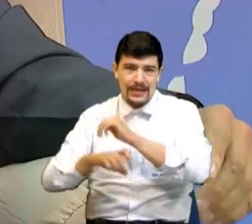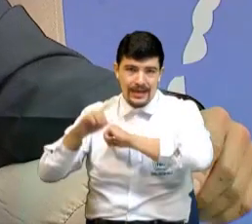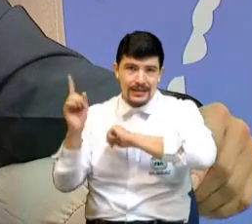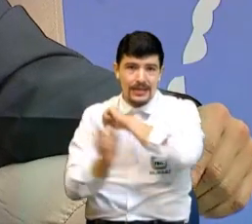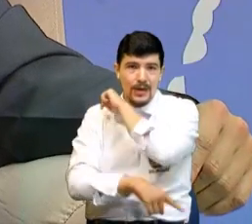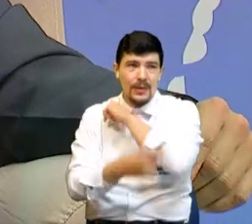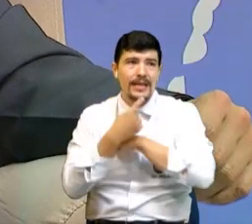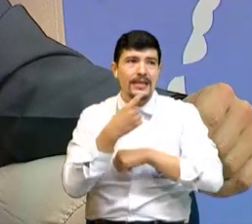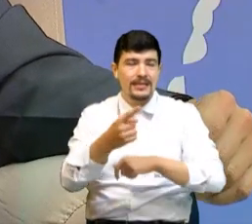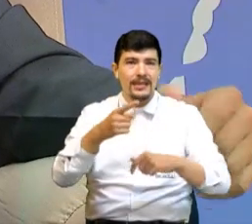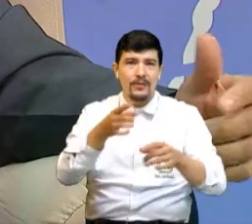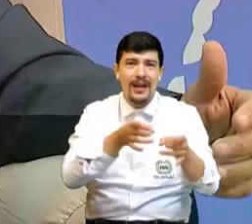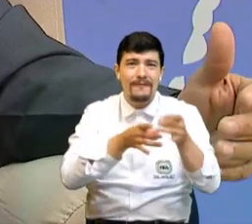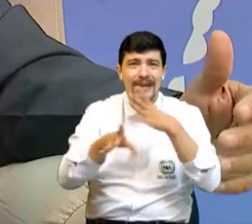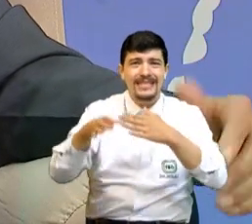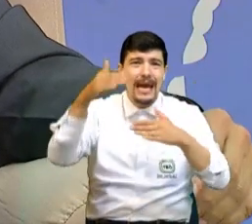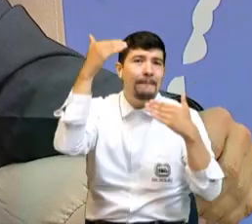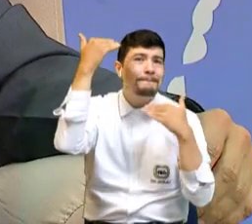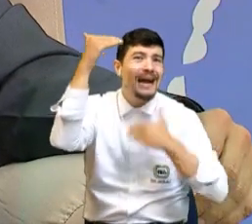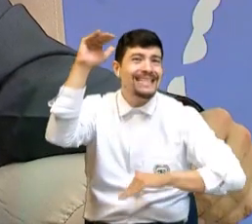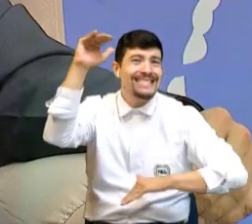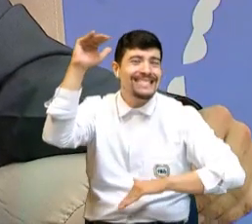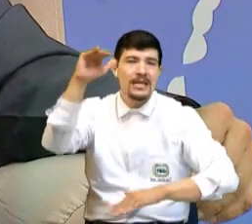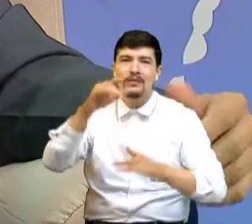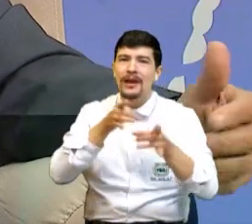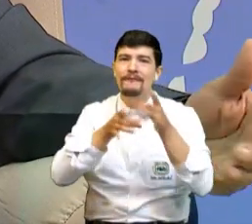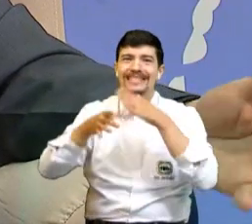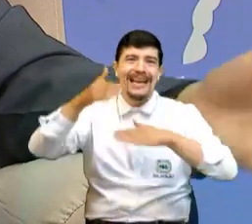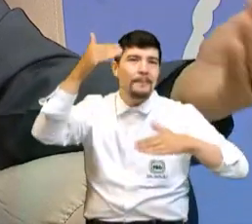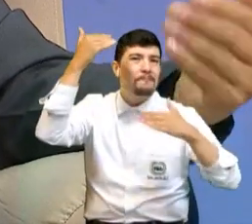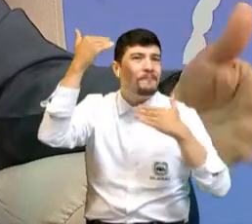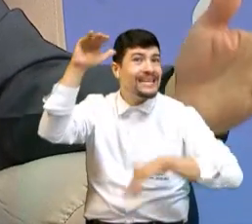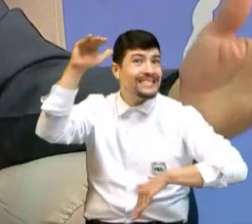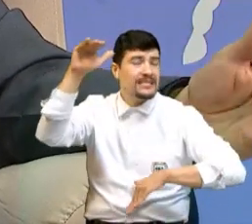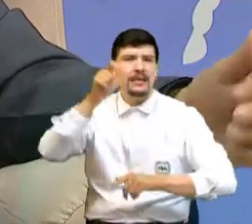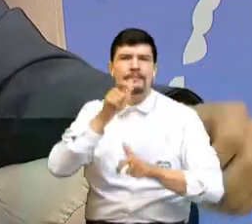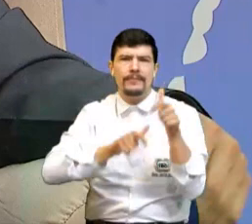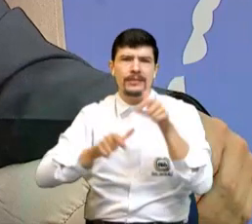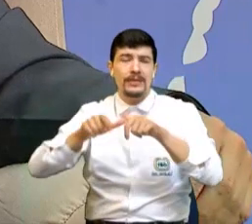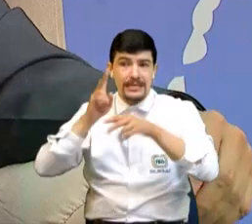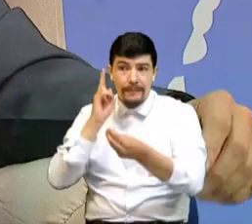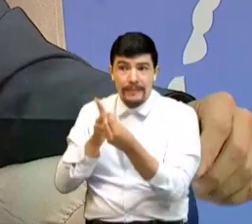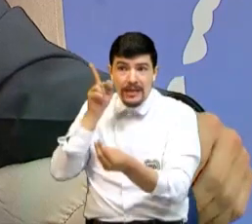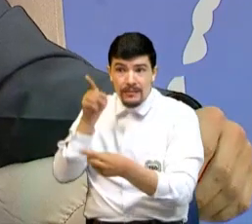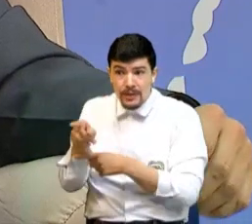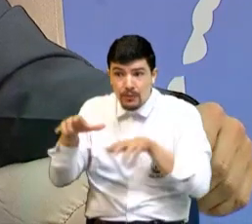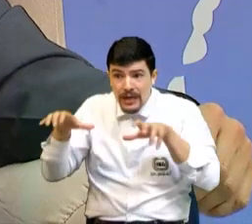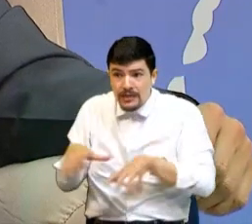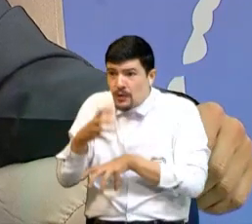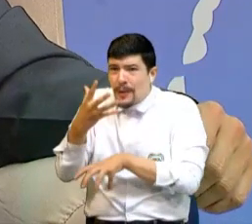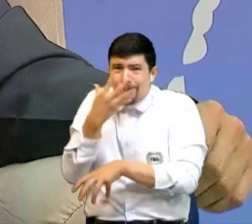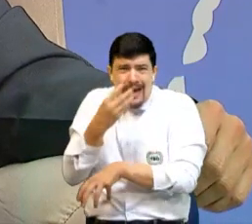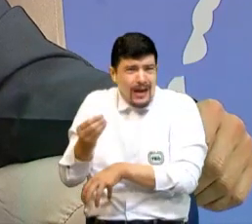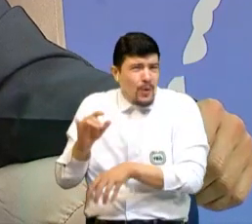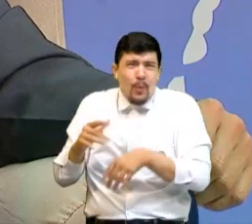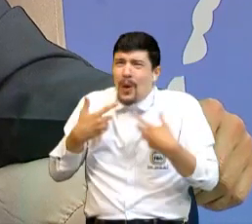linde máximo que establece el legislador para que las personas víctimas de un delito